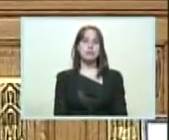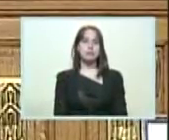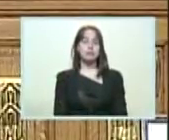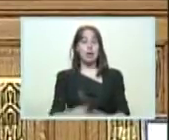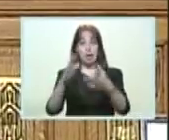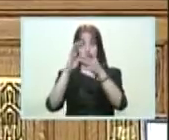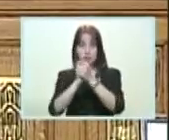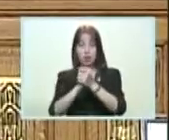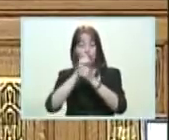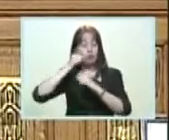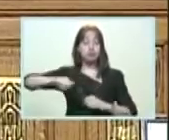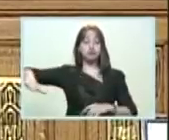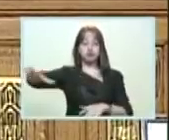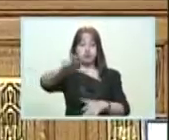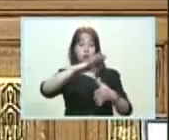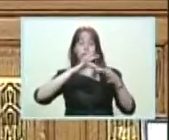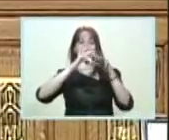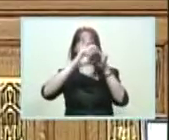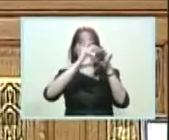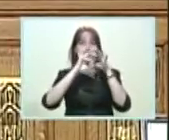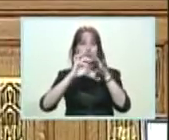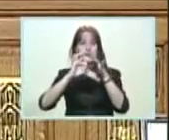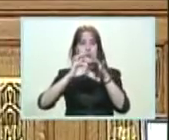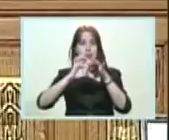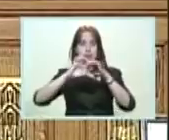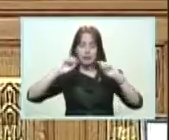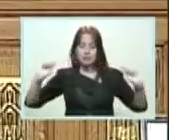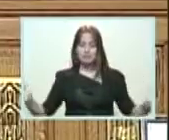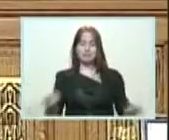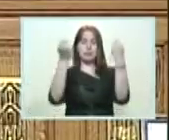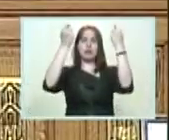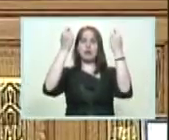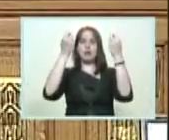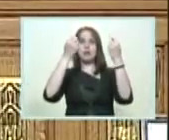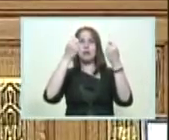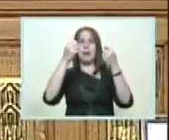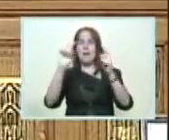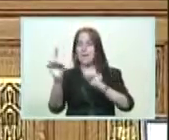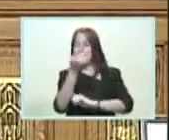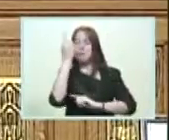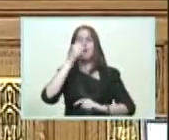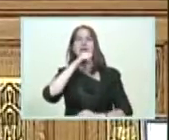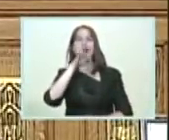compañeros, de la mano del pueblo, se dio el primer desencadenante